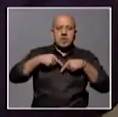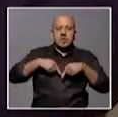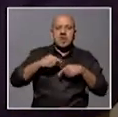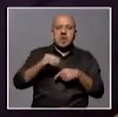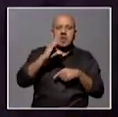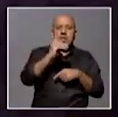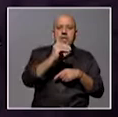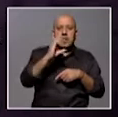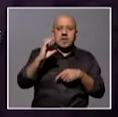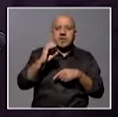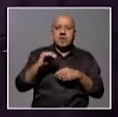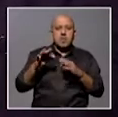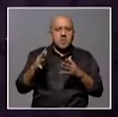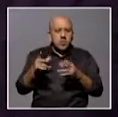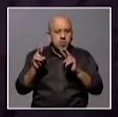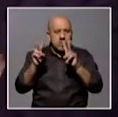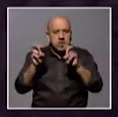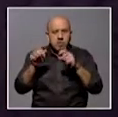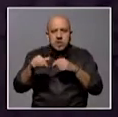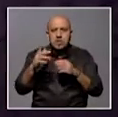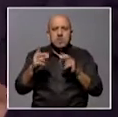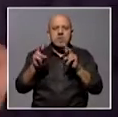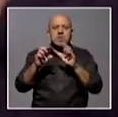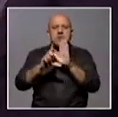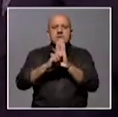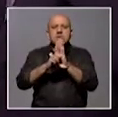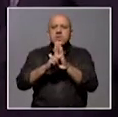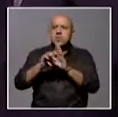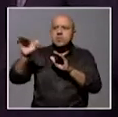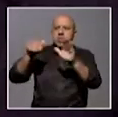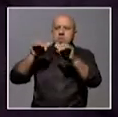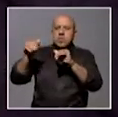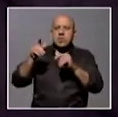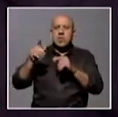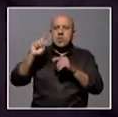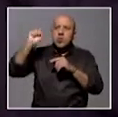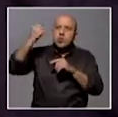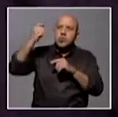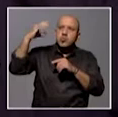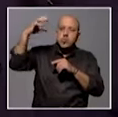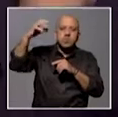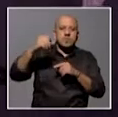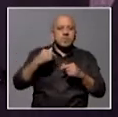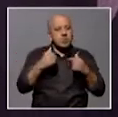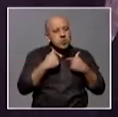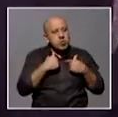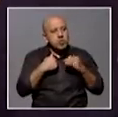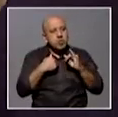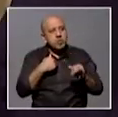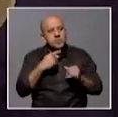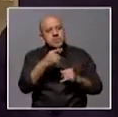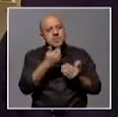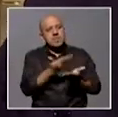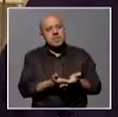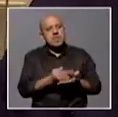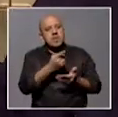de Cande de Montevideo por un asunto de una licitación, una luminaria. Sí, exactamente. Nosotros recibimos el planteo por parte